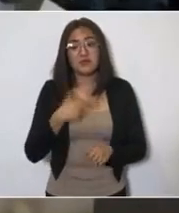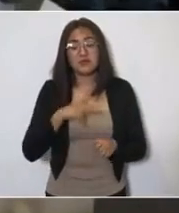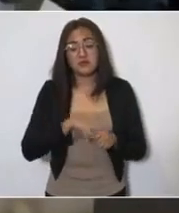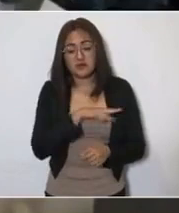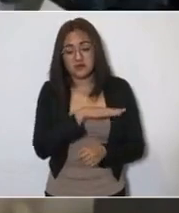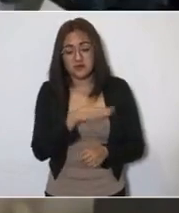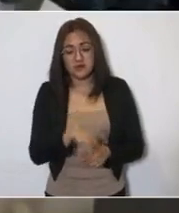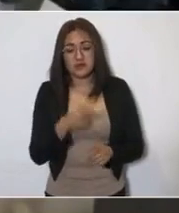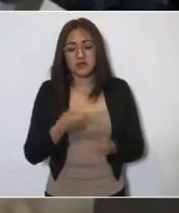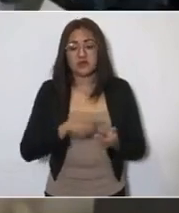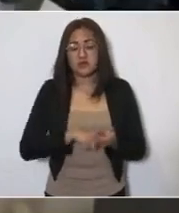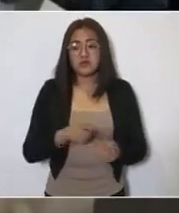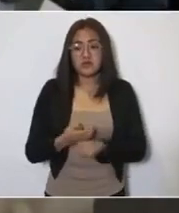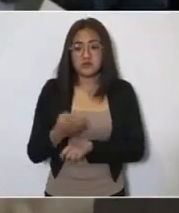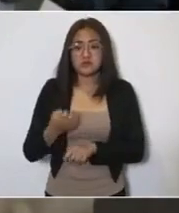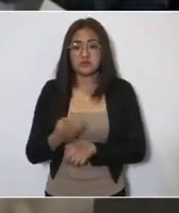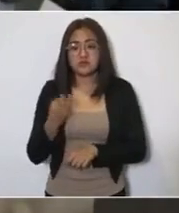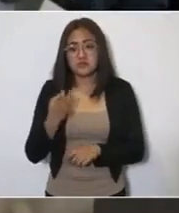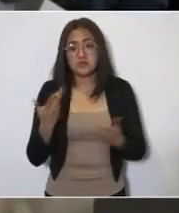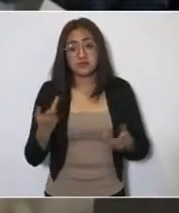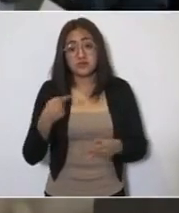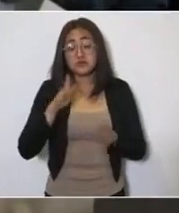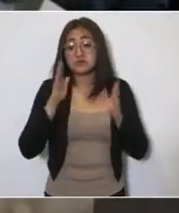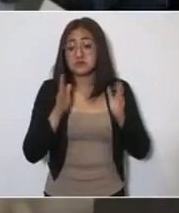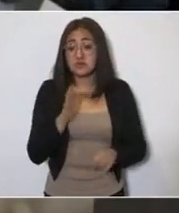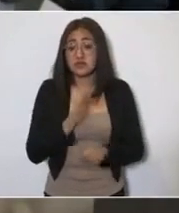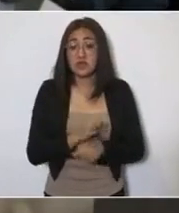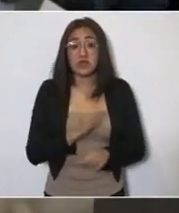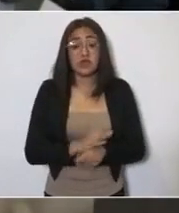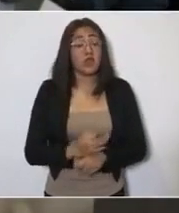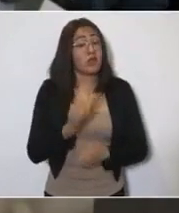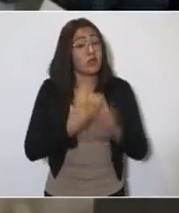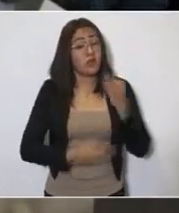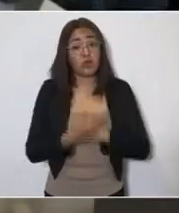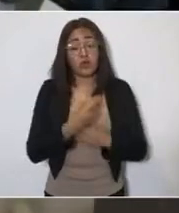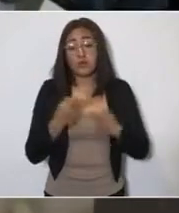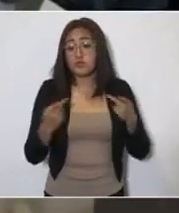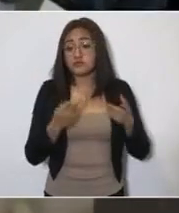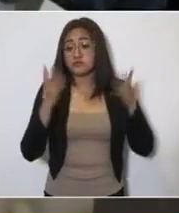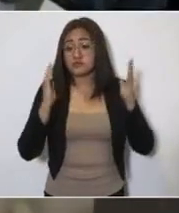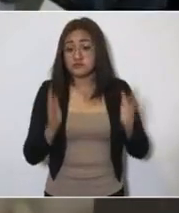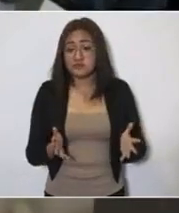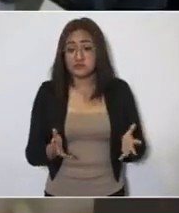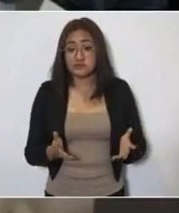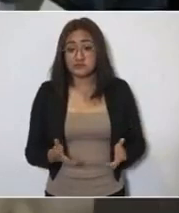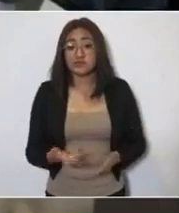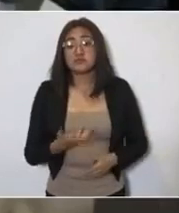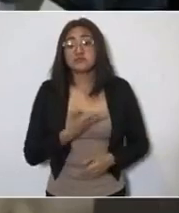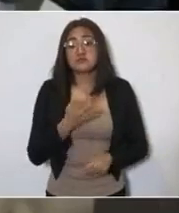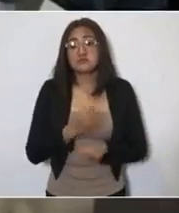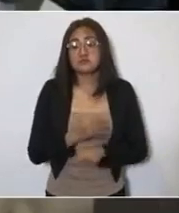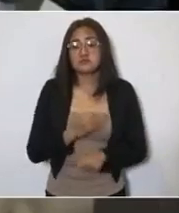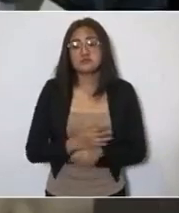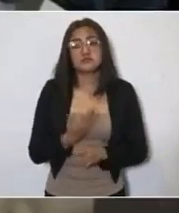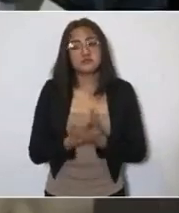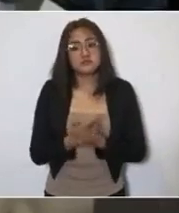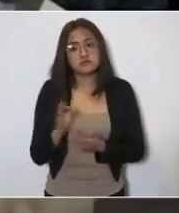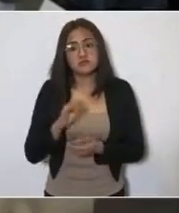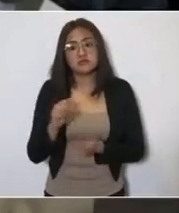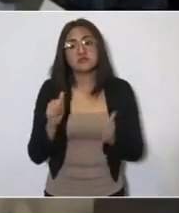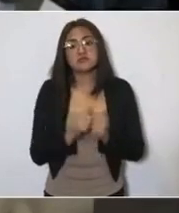hospitales generales del interior del estado. Pero ya está todos los trámites ya se están subsanando y esperemos ya